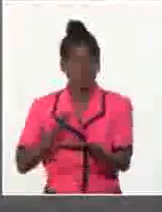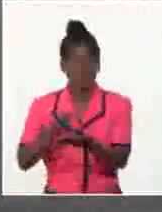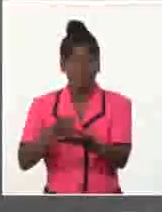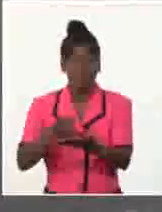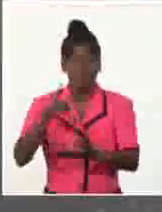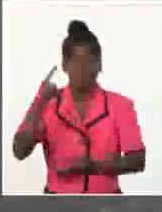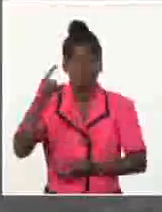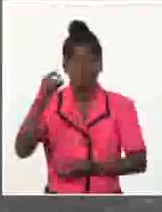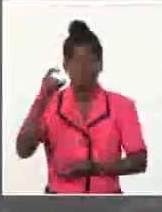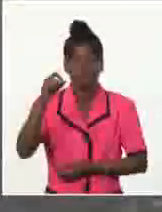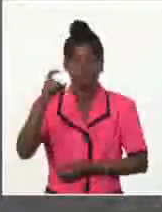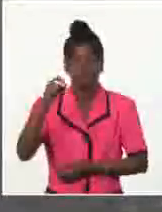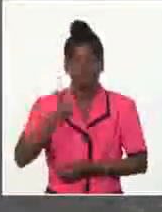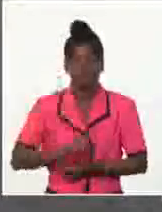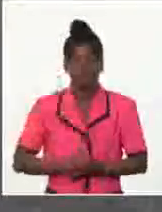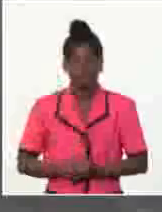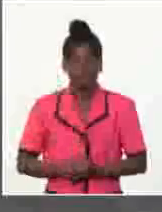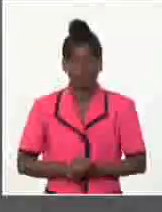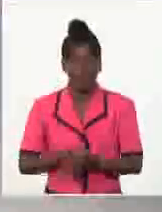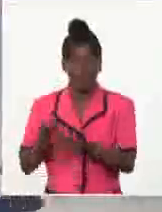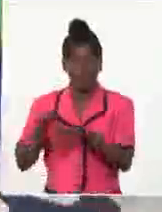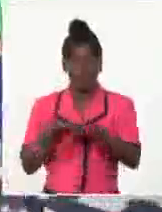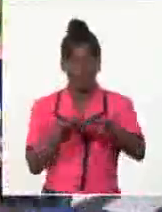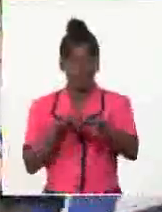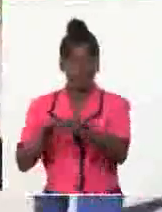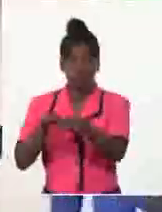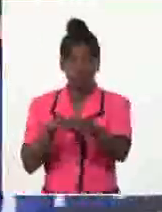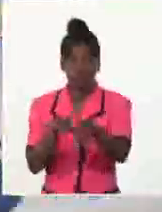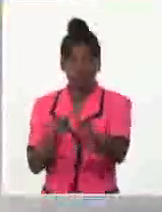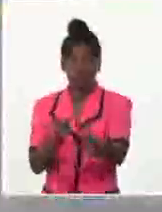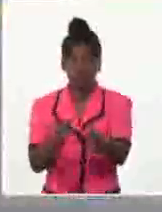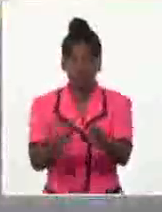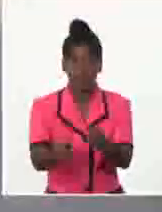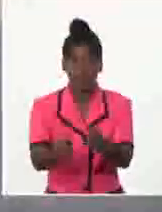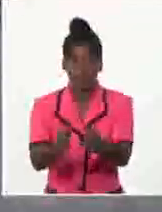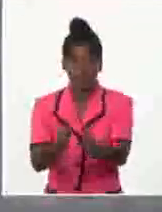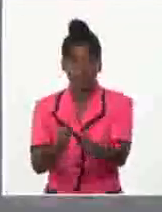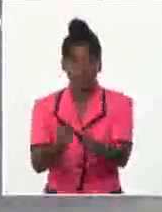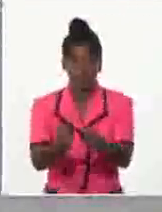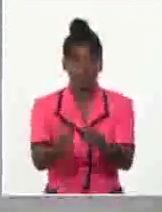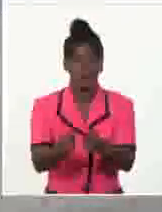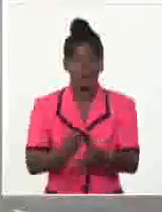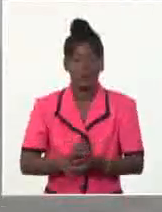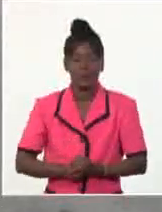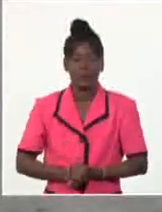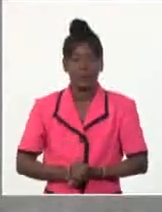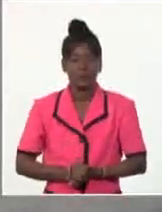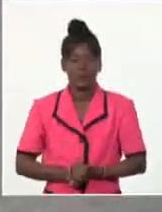transite la caravana multicolor rumbo al fin. La meta final será en el estadio Calixto García Íñiguez